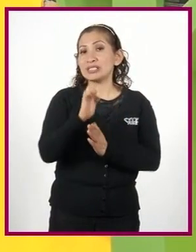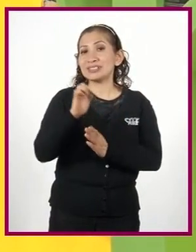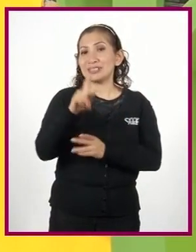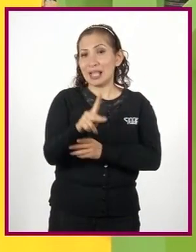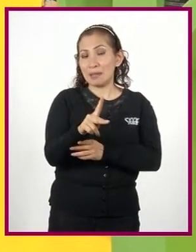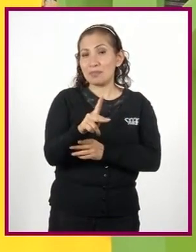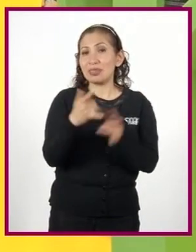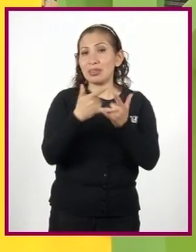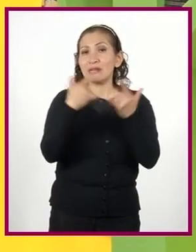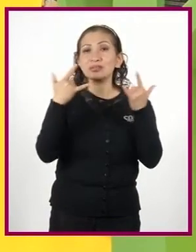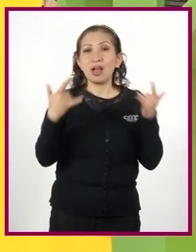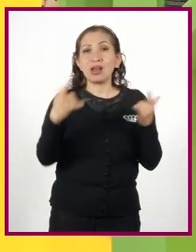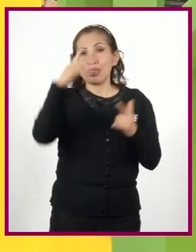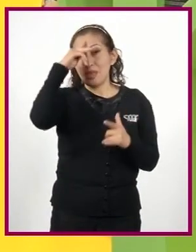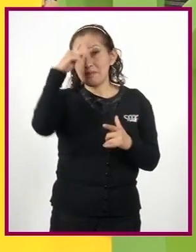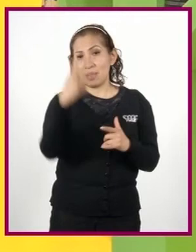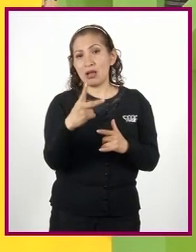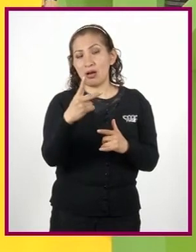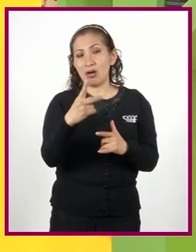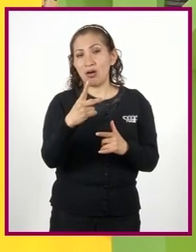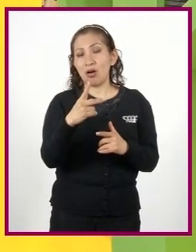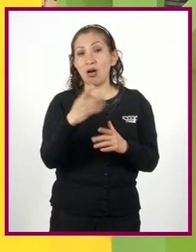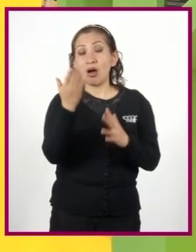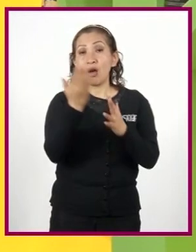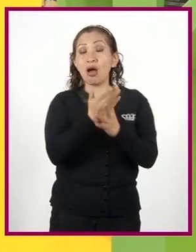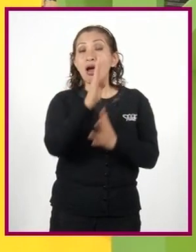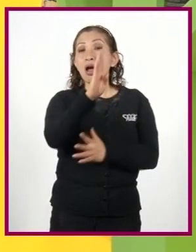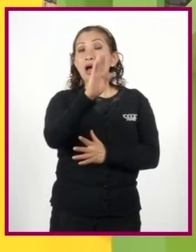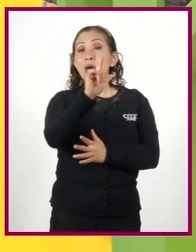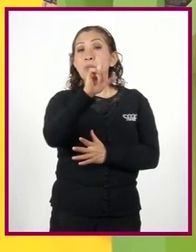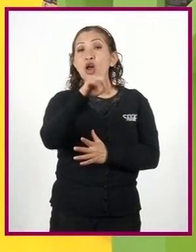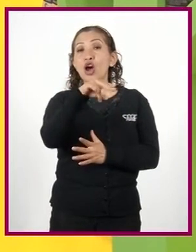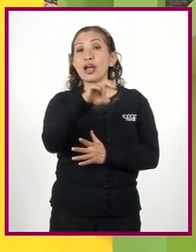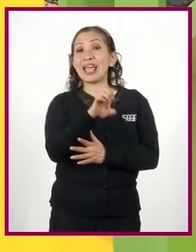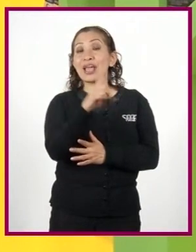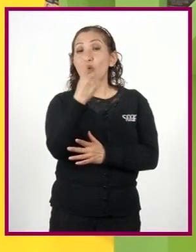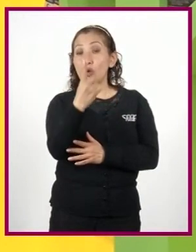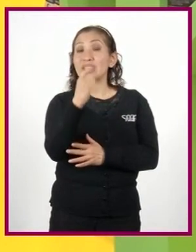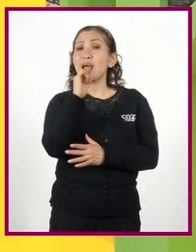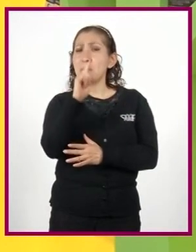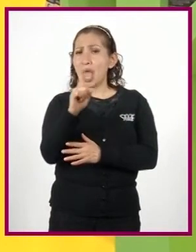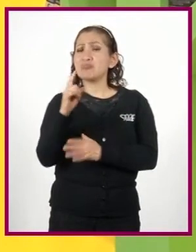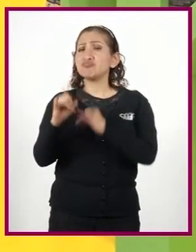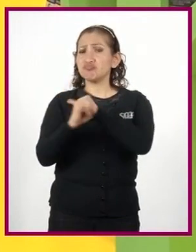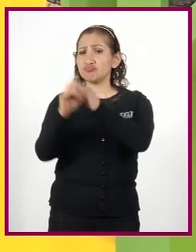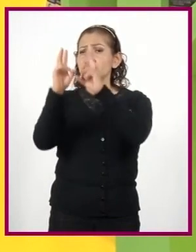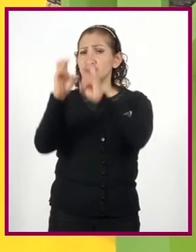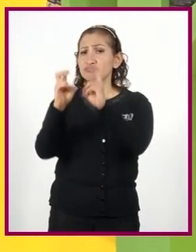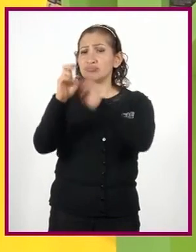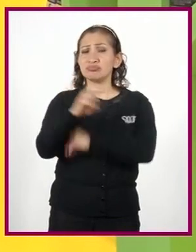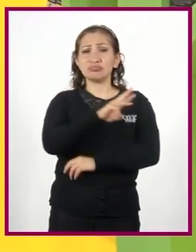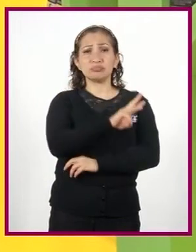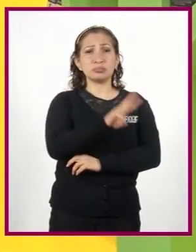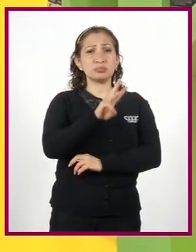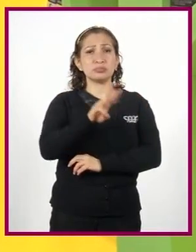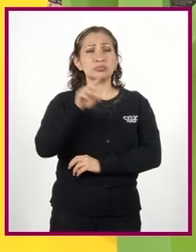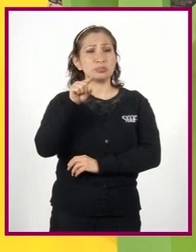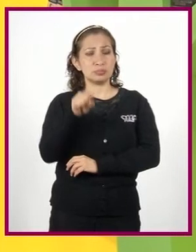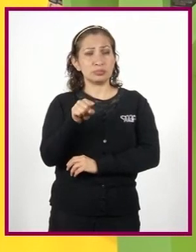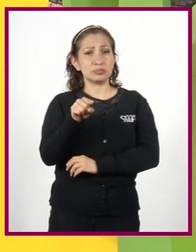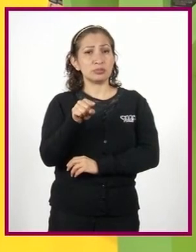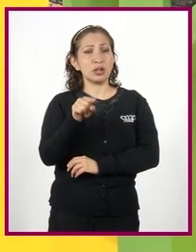texto de Historia de México, bloque 1, y en su versión electrónica en